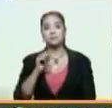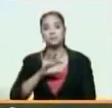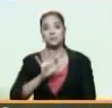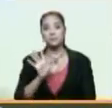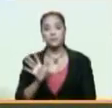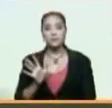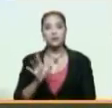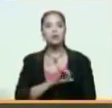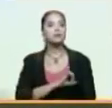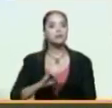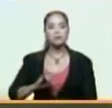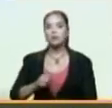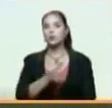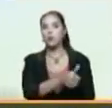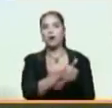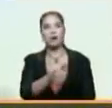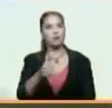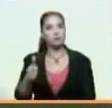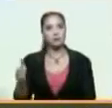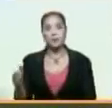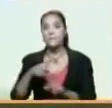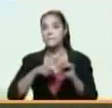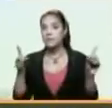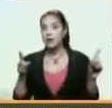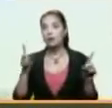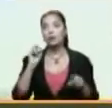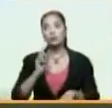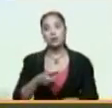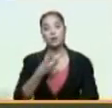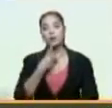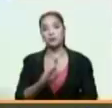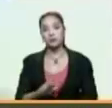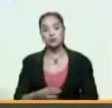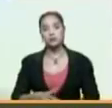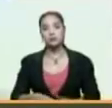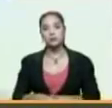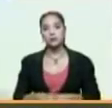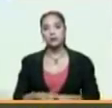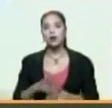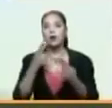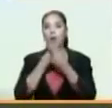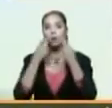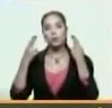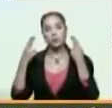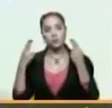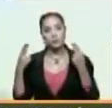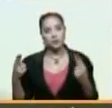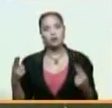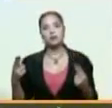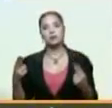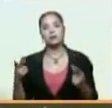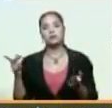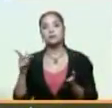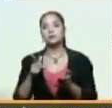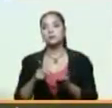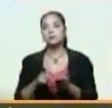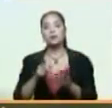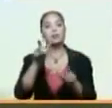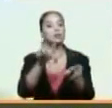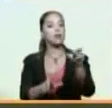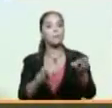manera individual, pero que, debo decir, compromete actuaciones de